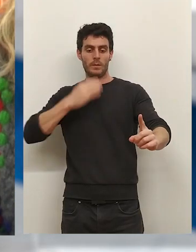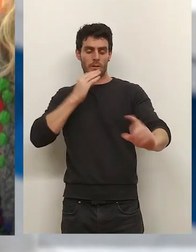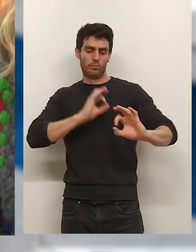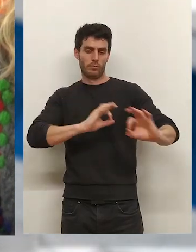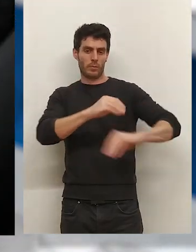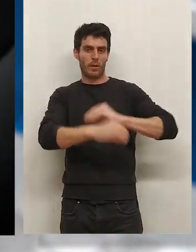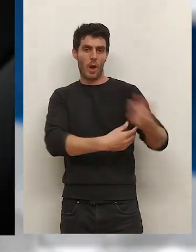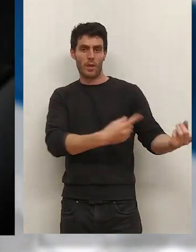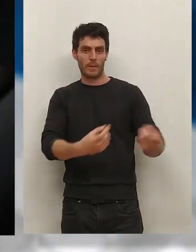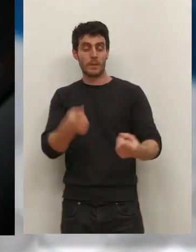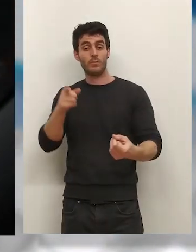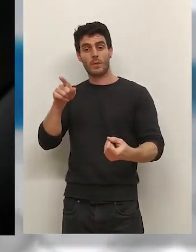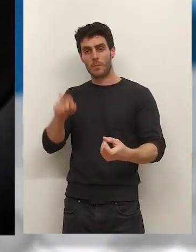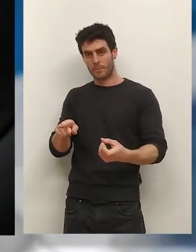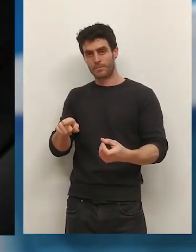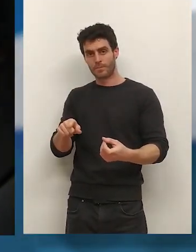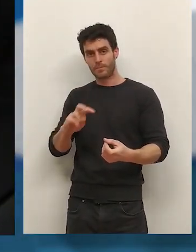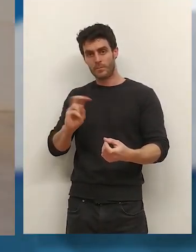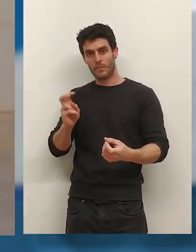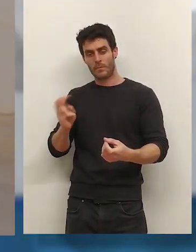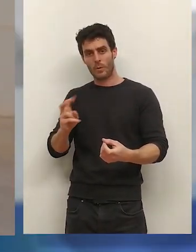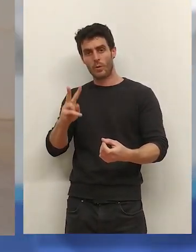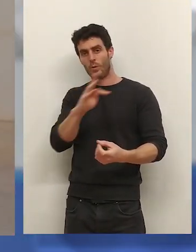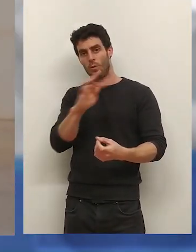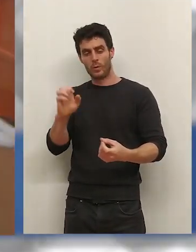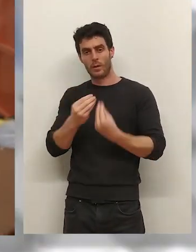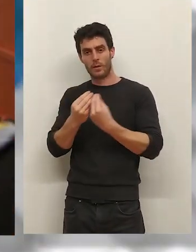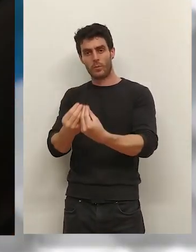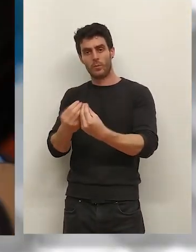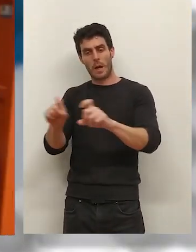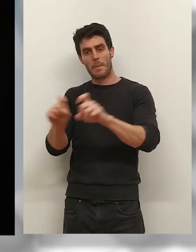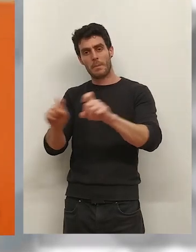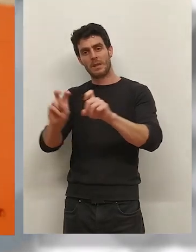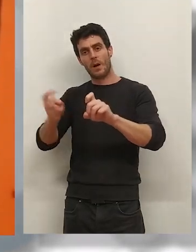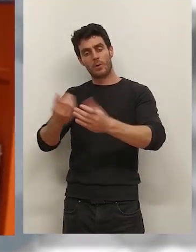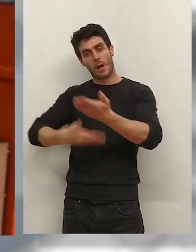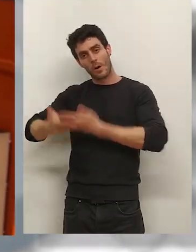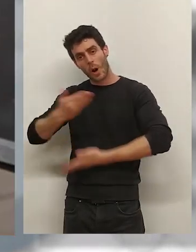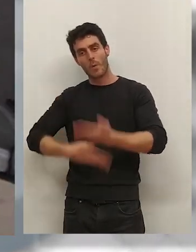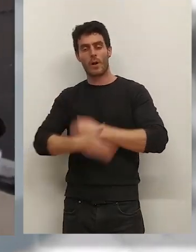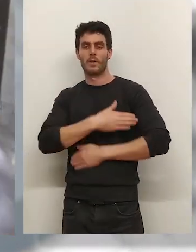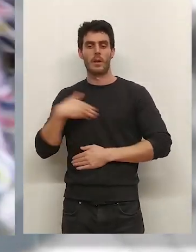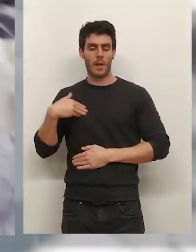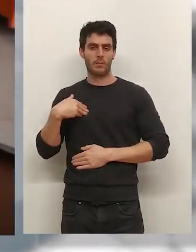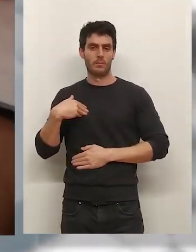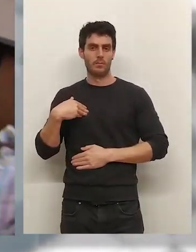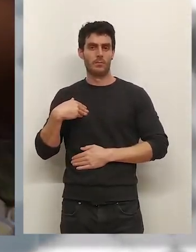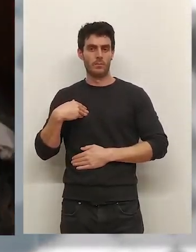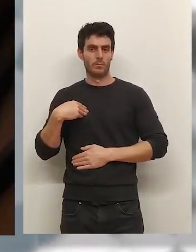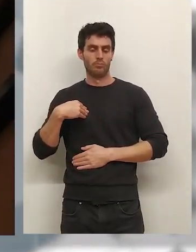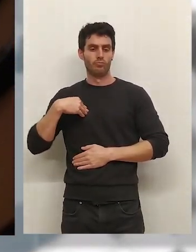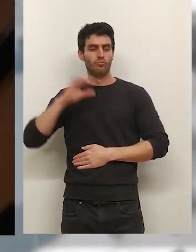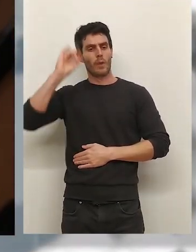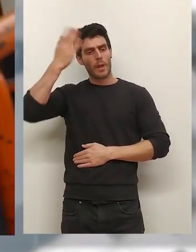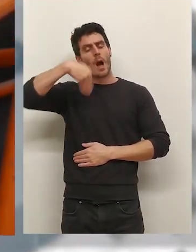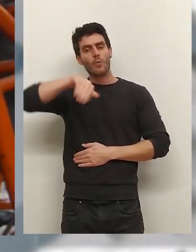si hay que hacerlo así, o pudiendo estar en UTE con alguna empresa que quiera también colaborar con